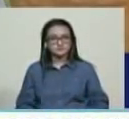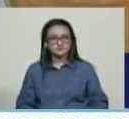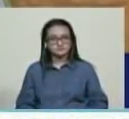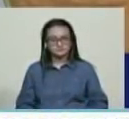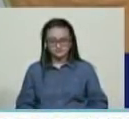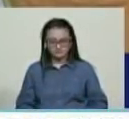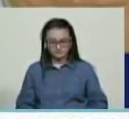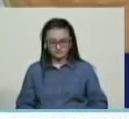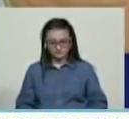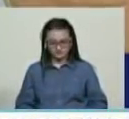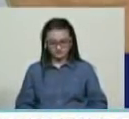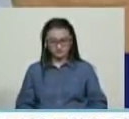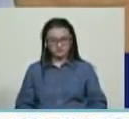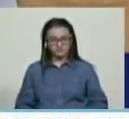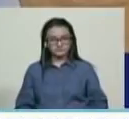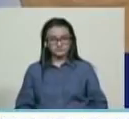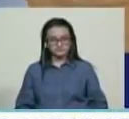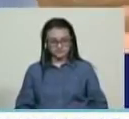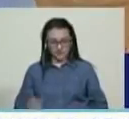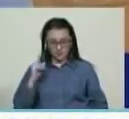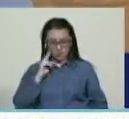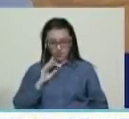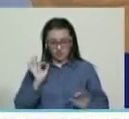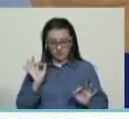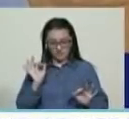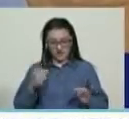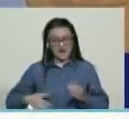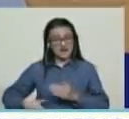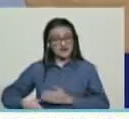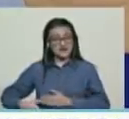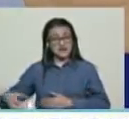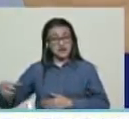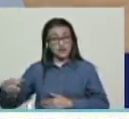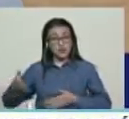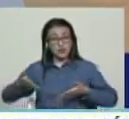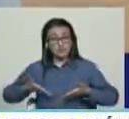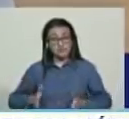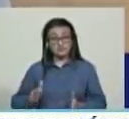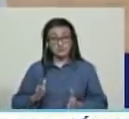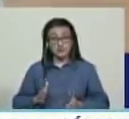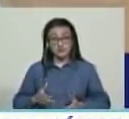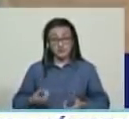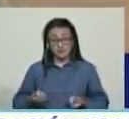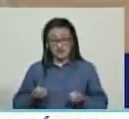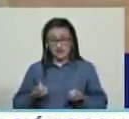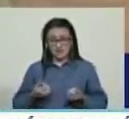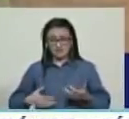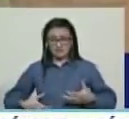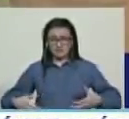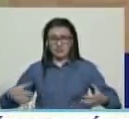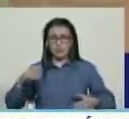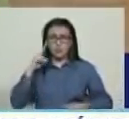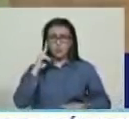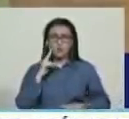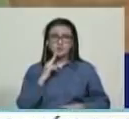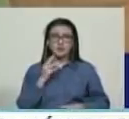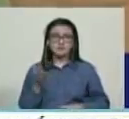Bolívar, podríamos decir nosotros que era rico de nacimiento, de dinero, y